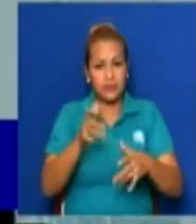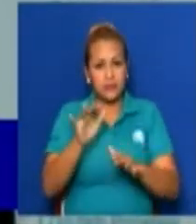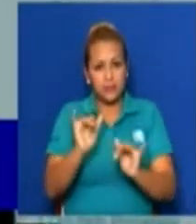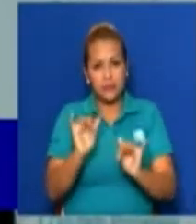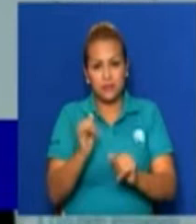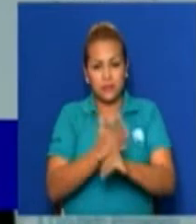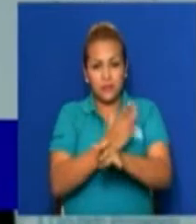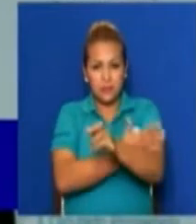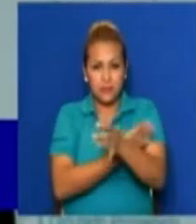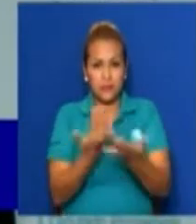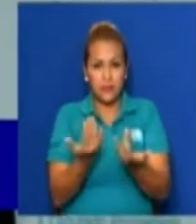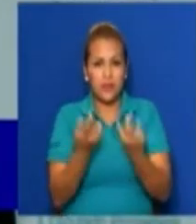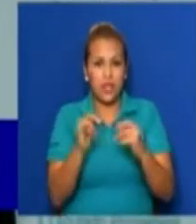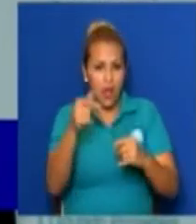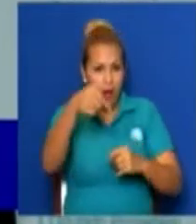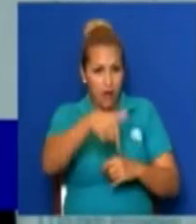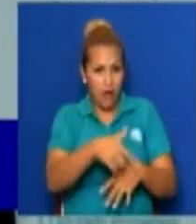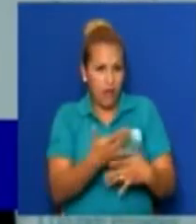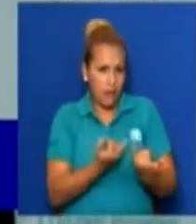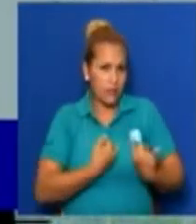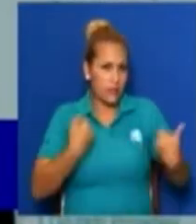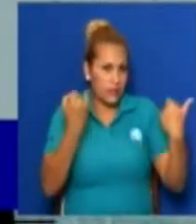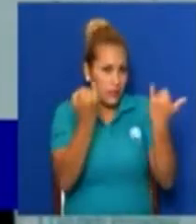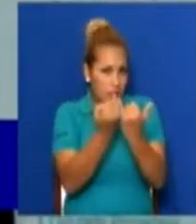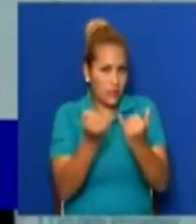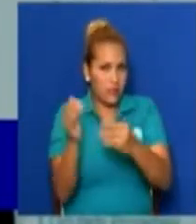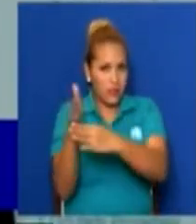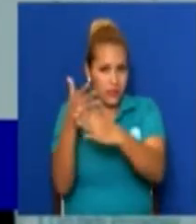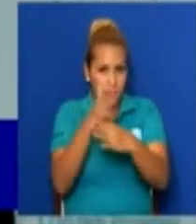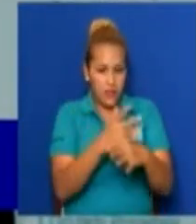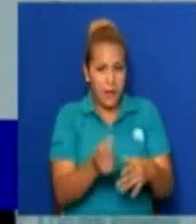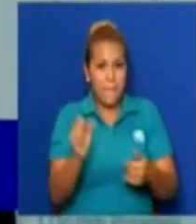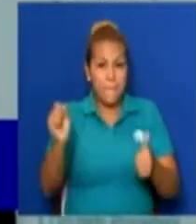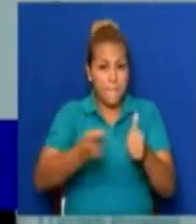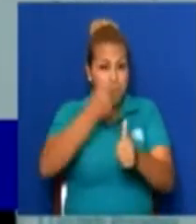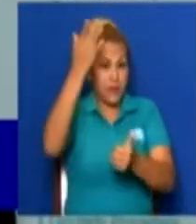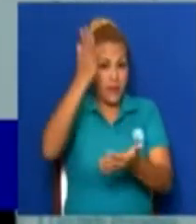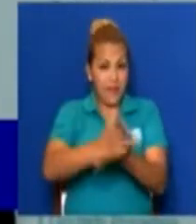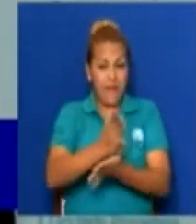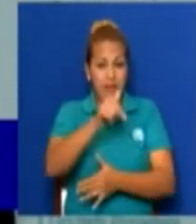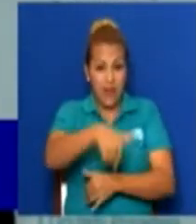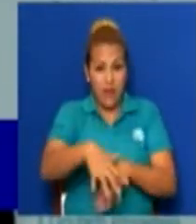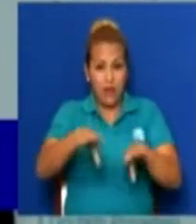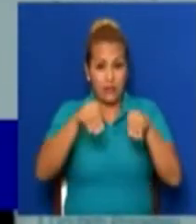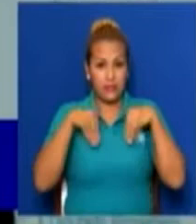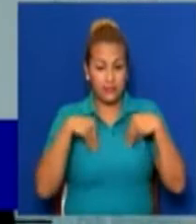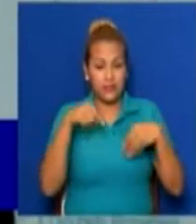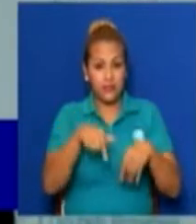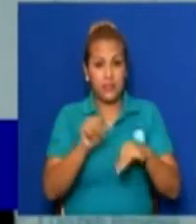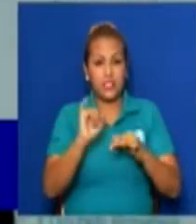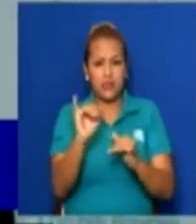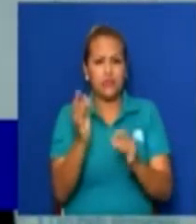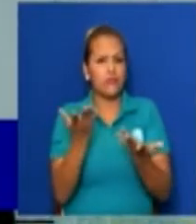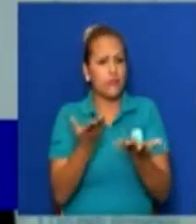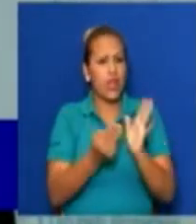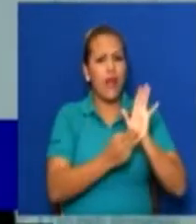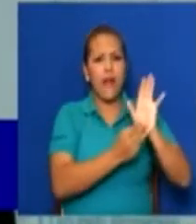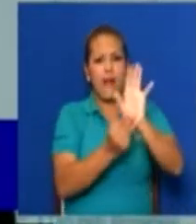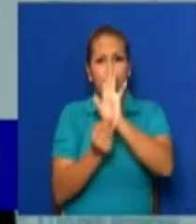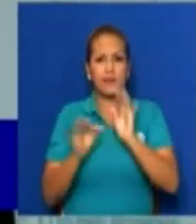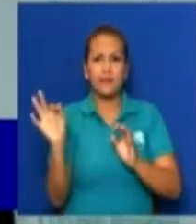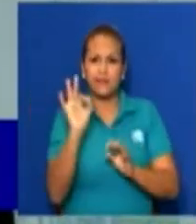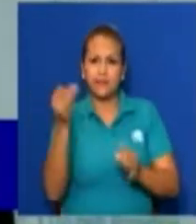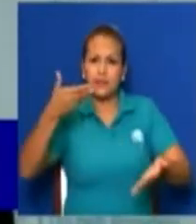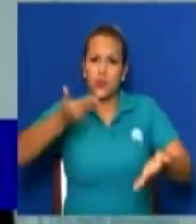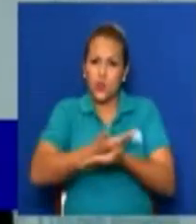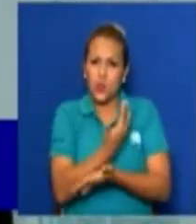Por primera vez se crea en este modelo un ministerio exclusivo para la mujer,